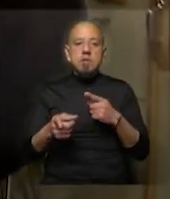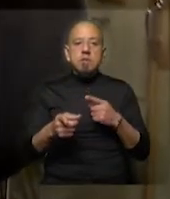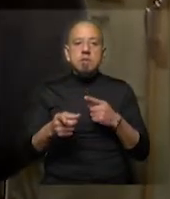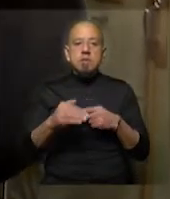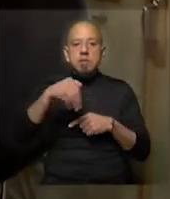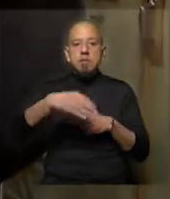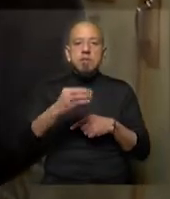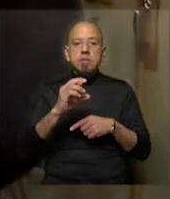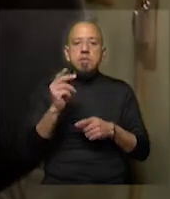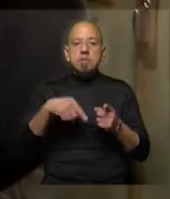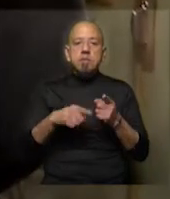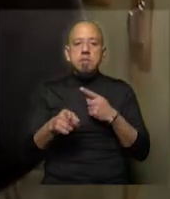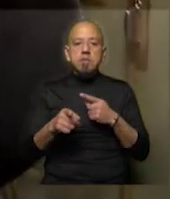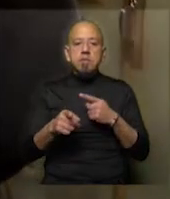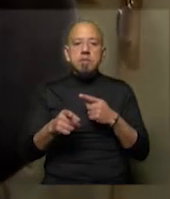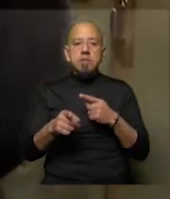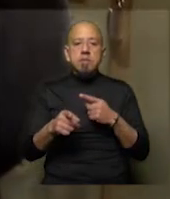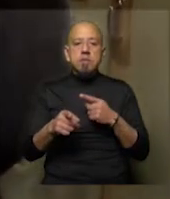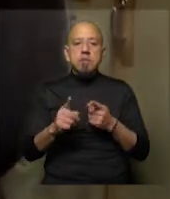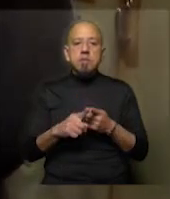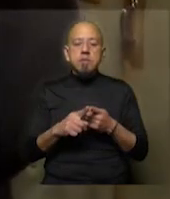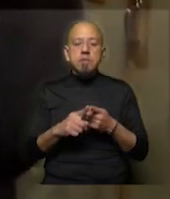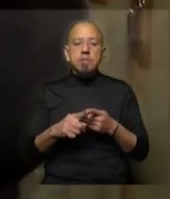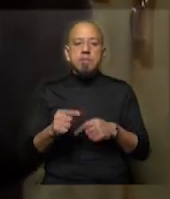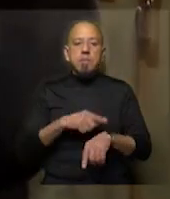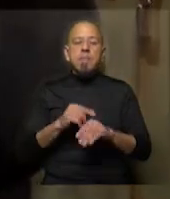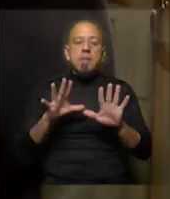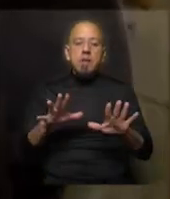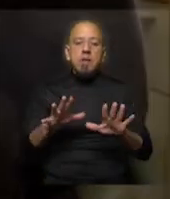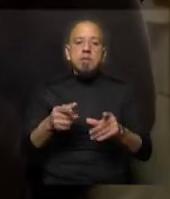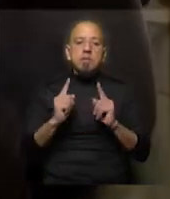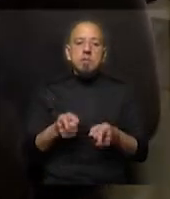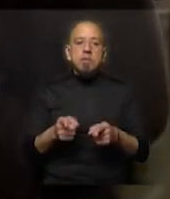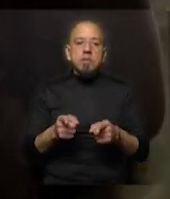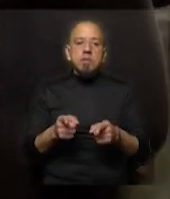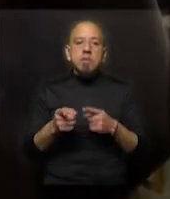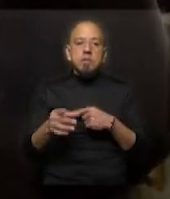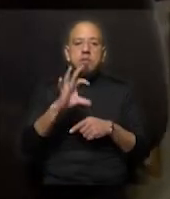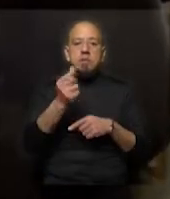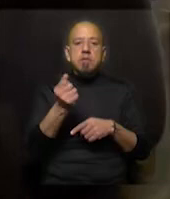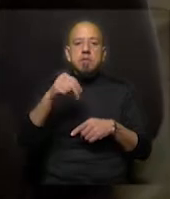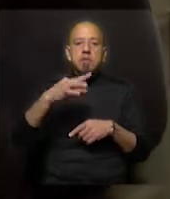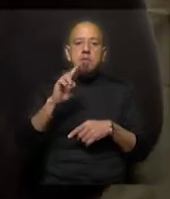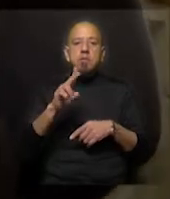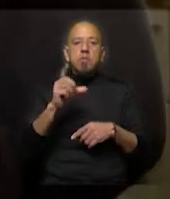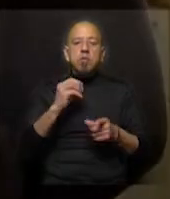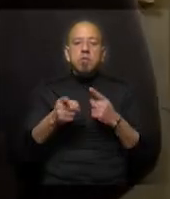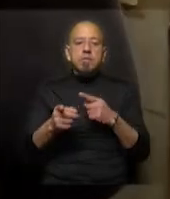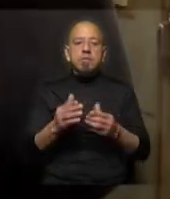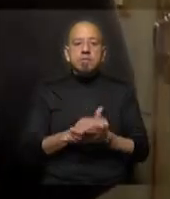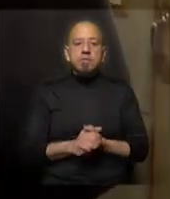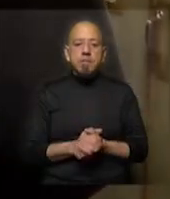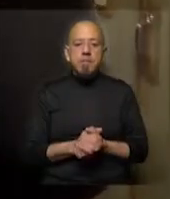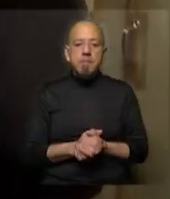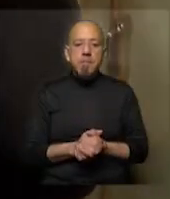a estar Morón y los intensos al comienzo a partir de las 22 horas y también vamos a tener a santulé por eso es que estoy acá con el